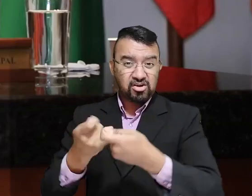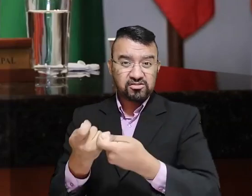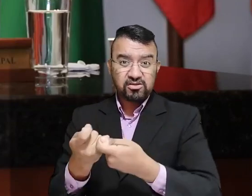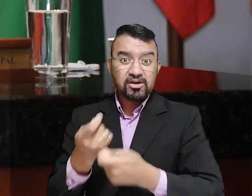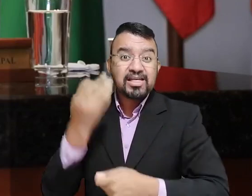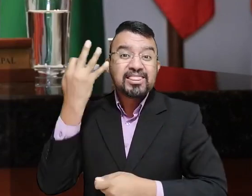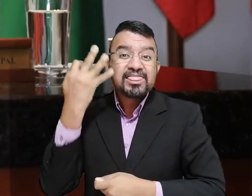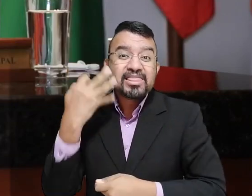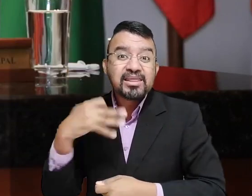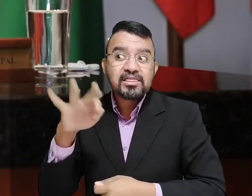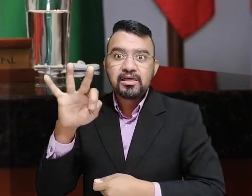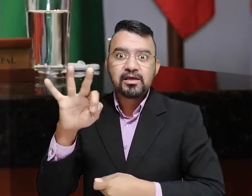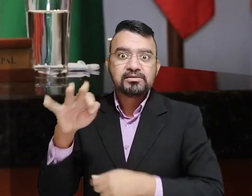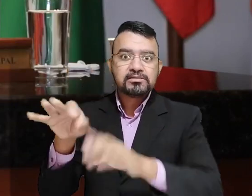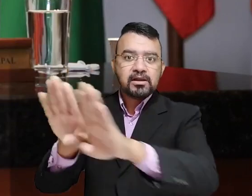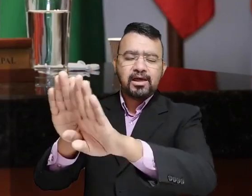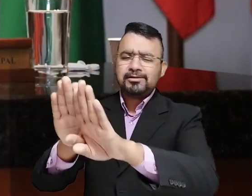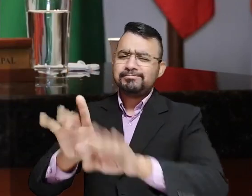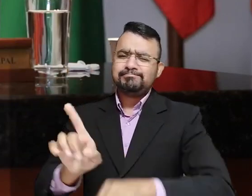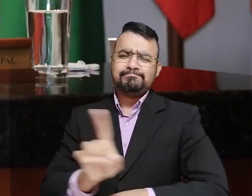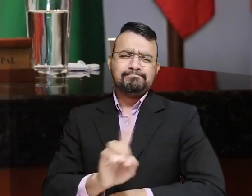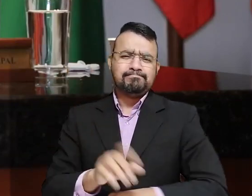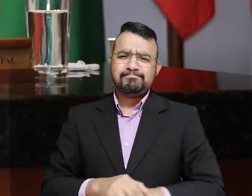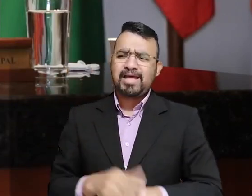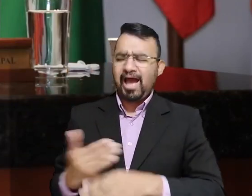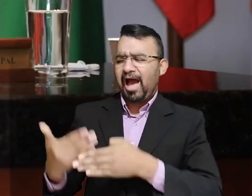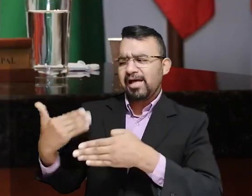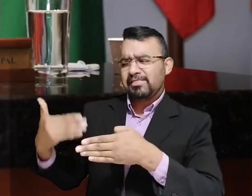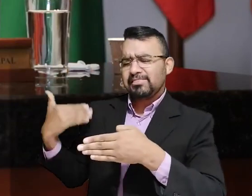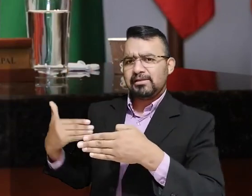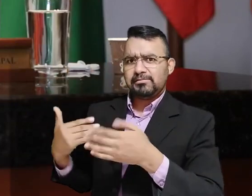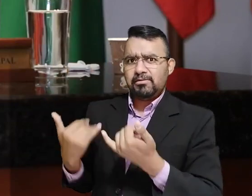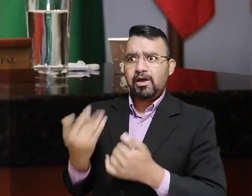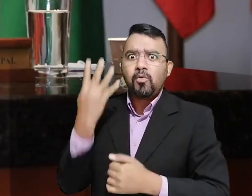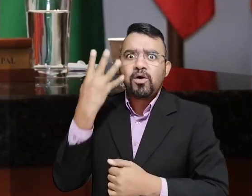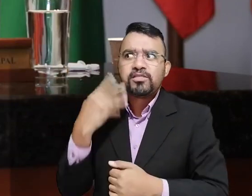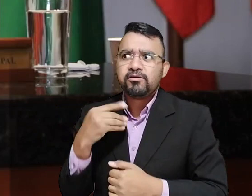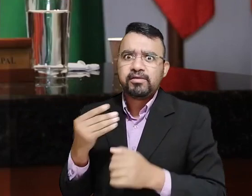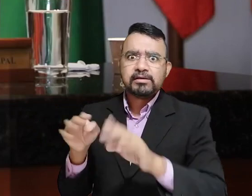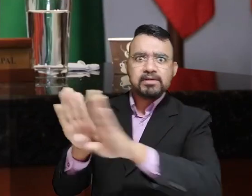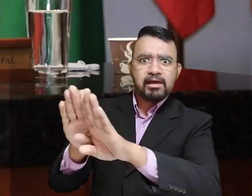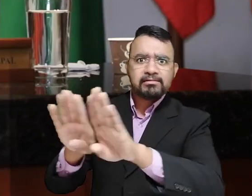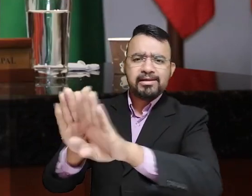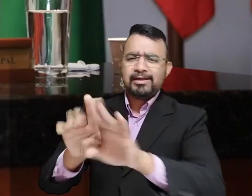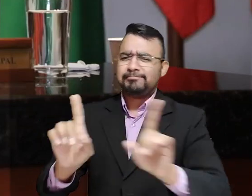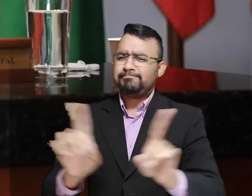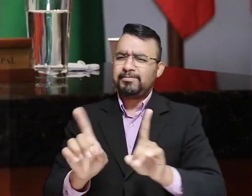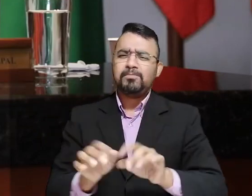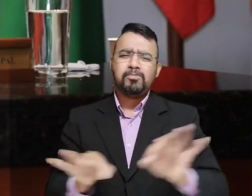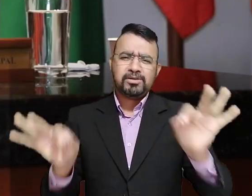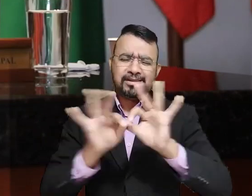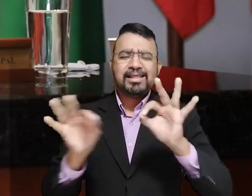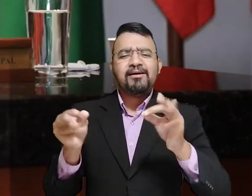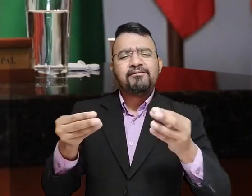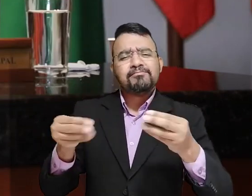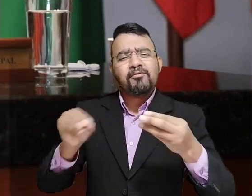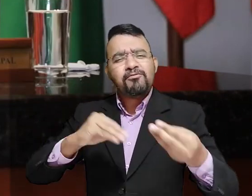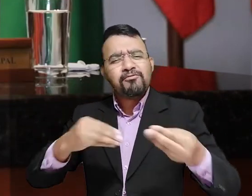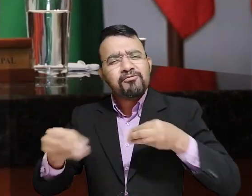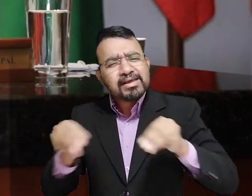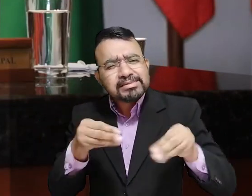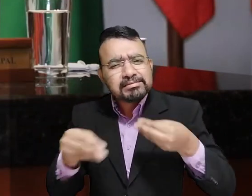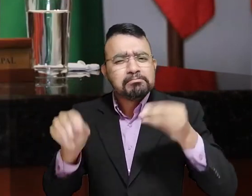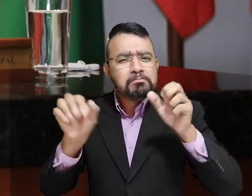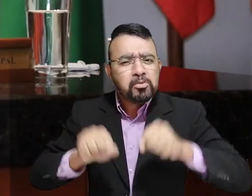en general durante 3 o 4 días como se viene haciendo. Creo que tenemos que ir disminuyendo las